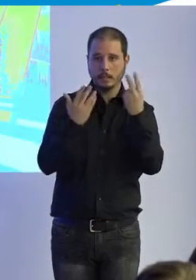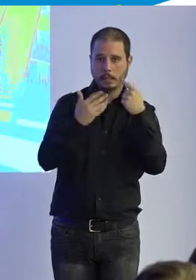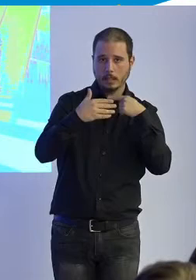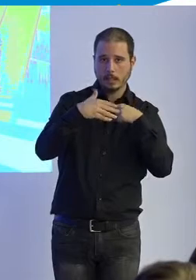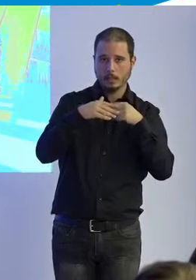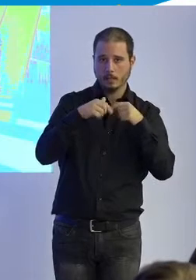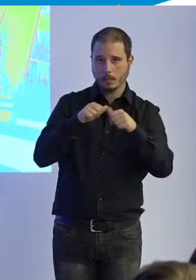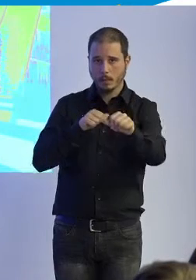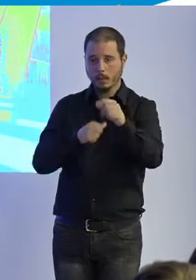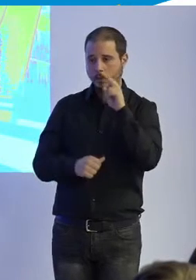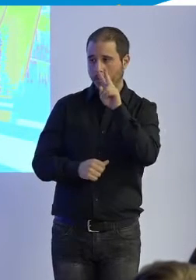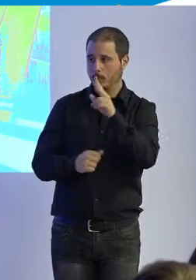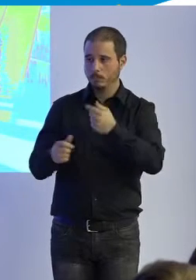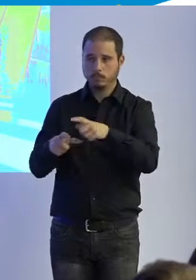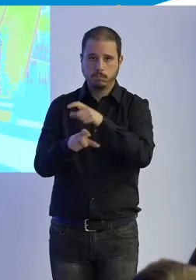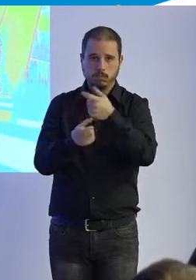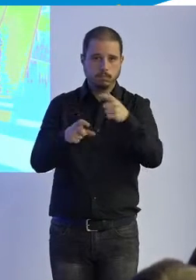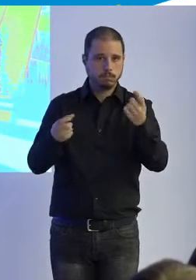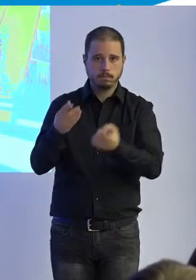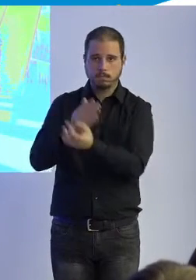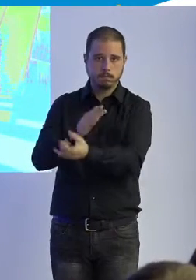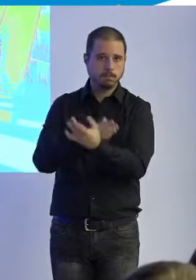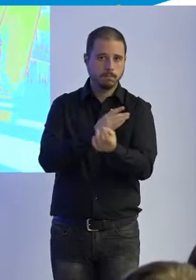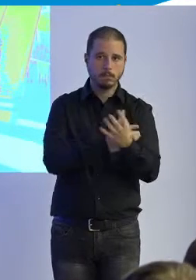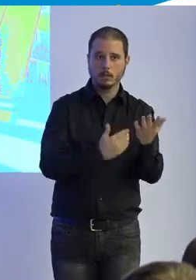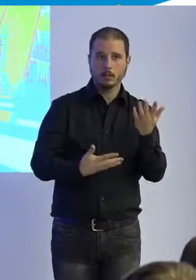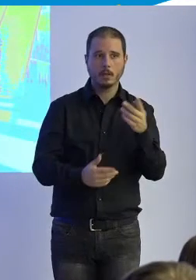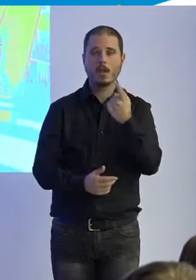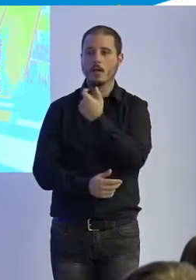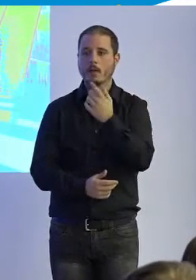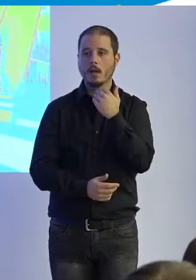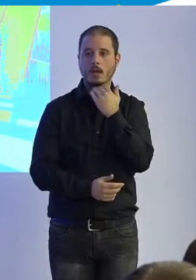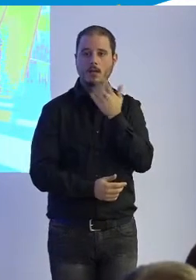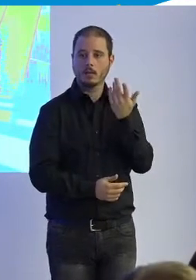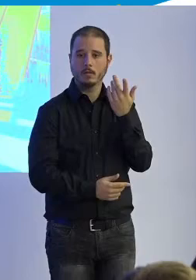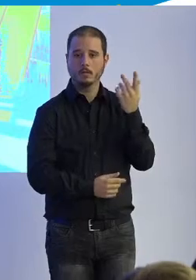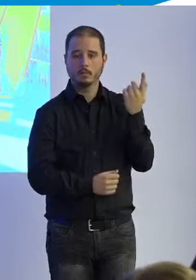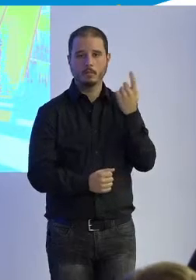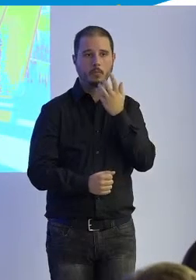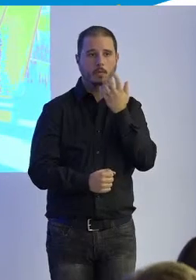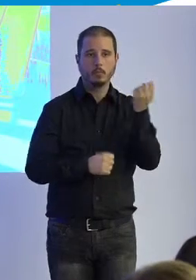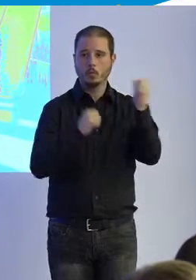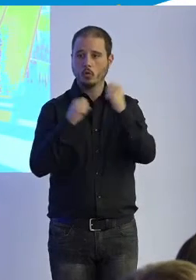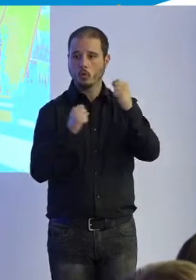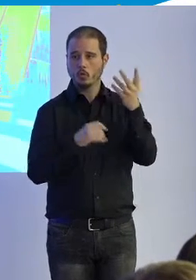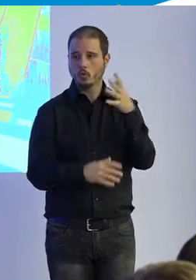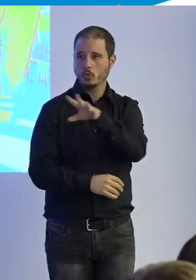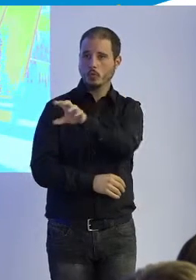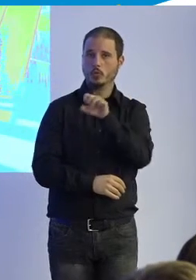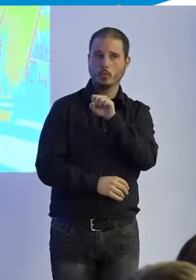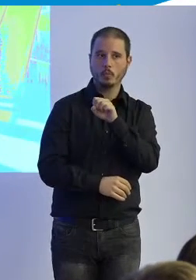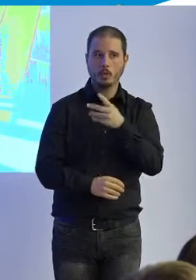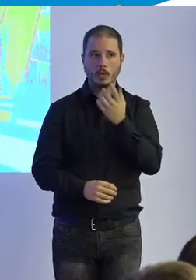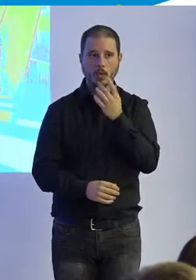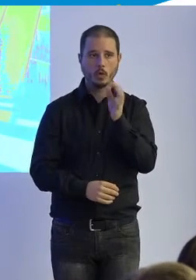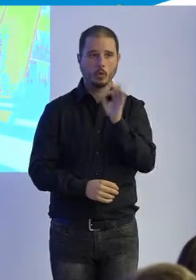de que alguien plantee en una opción de compra de un concurso o en un concurso